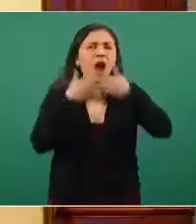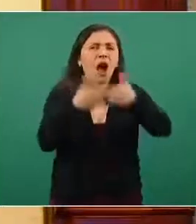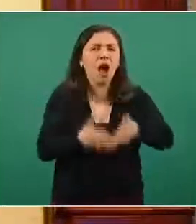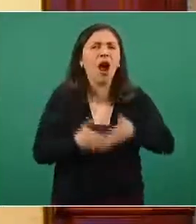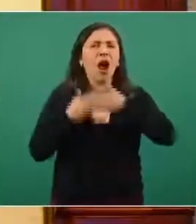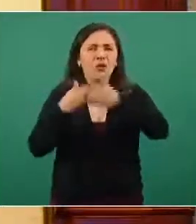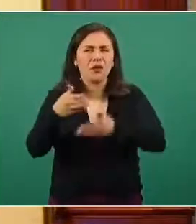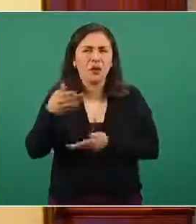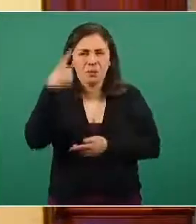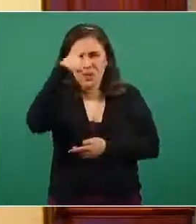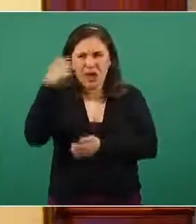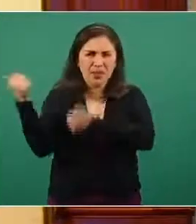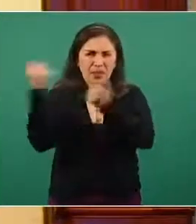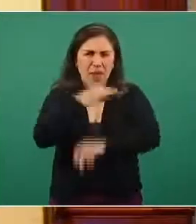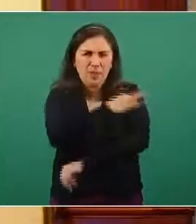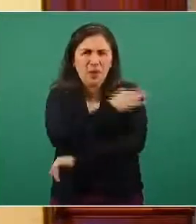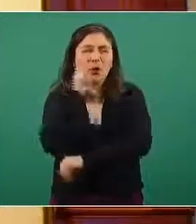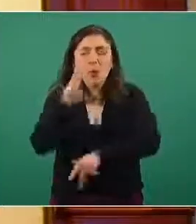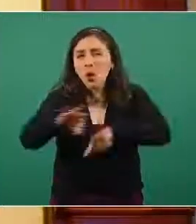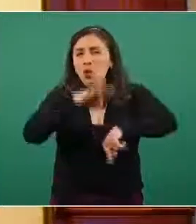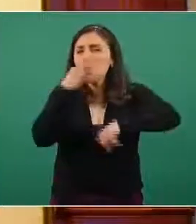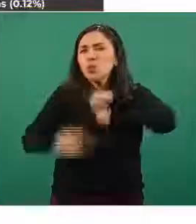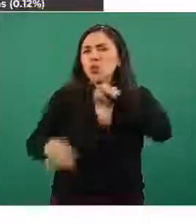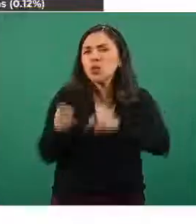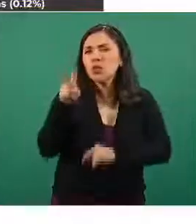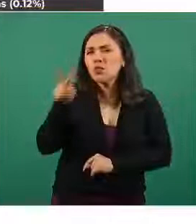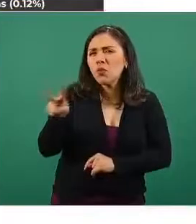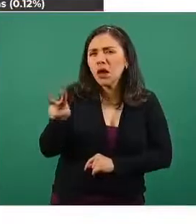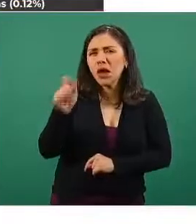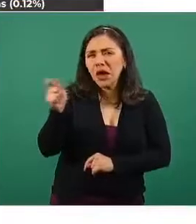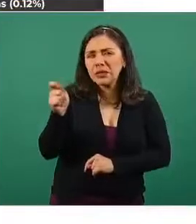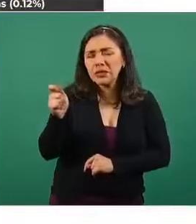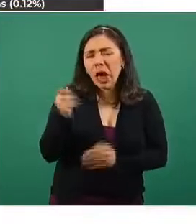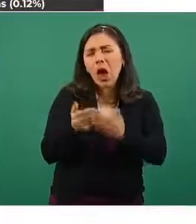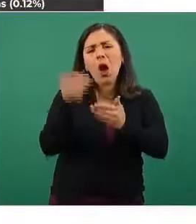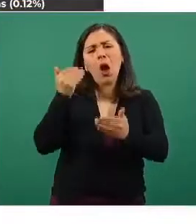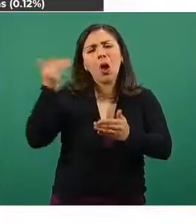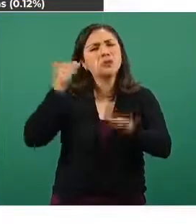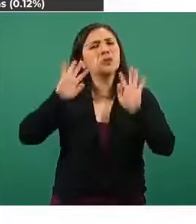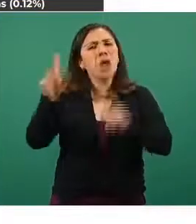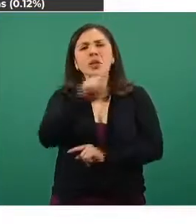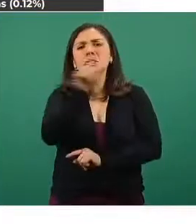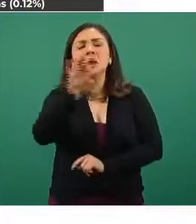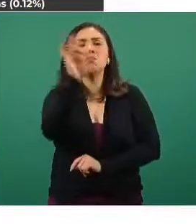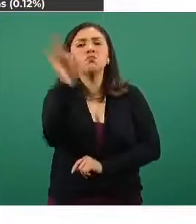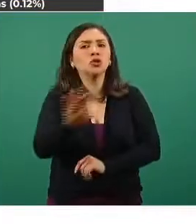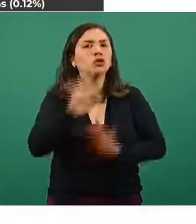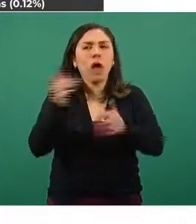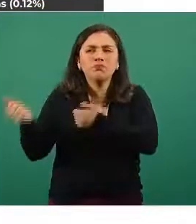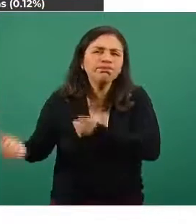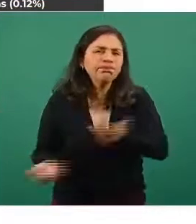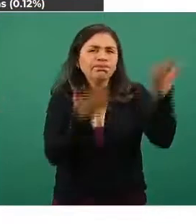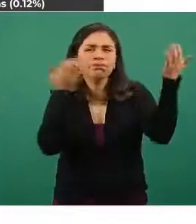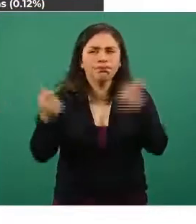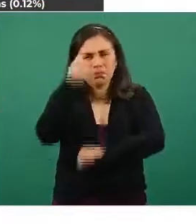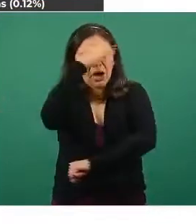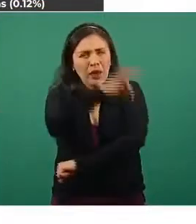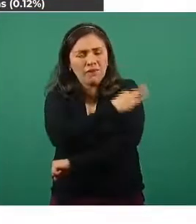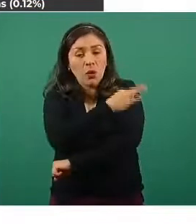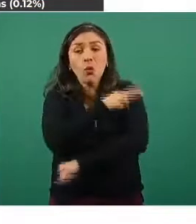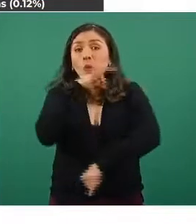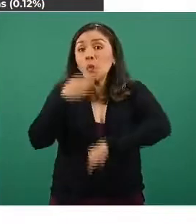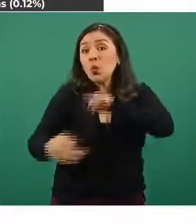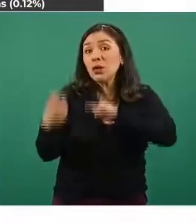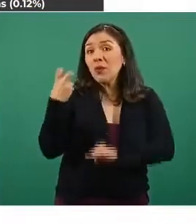Ponemos atención sobre el último, todos los anteriores ya tuvieron un 100% de distribución y aplicación, y el